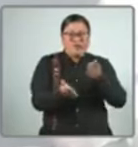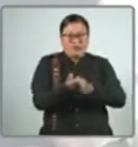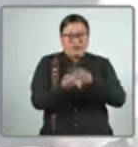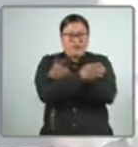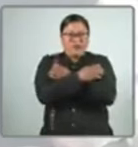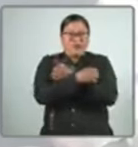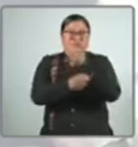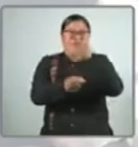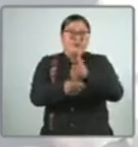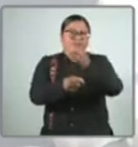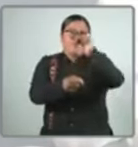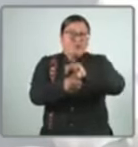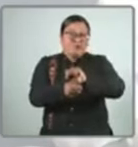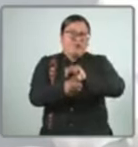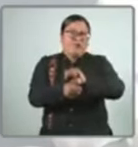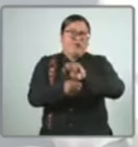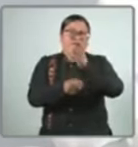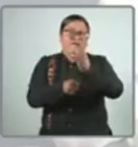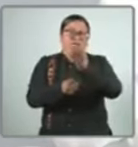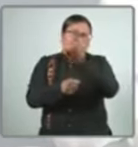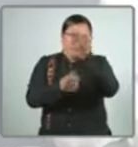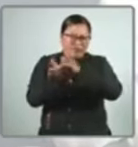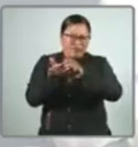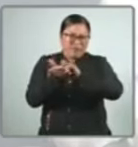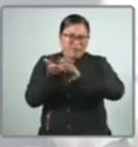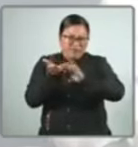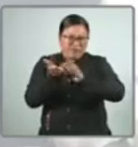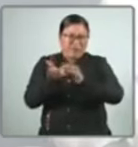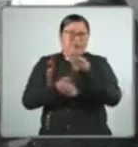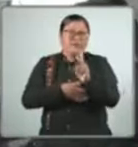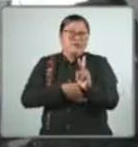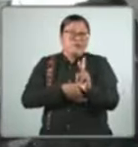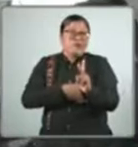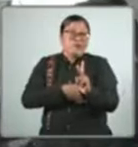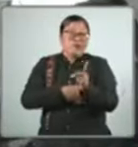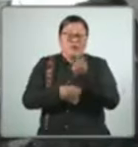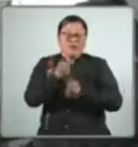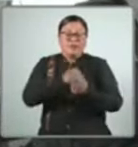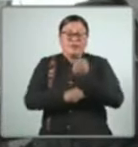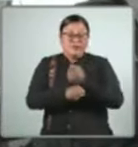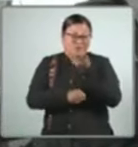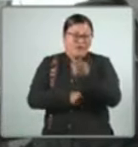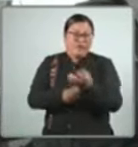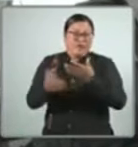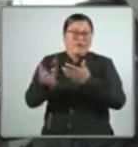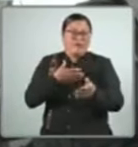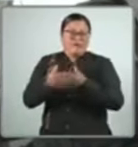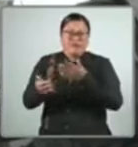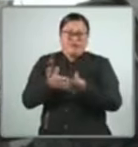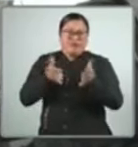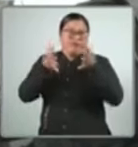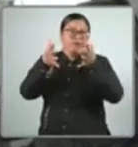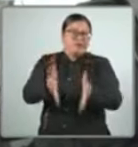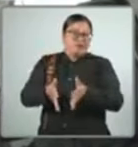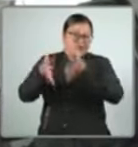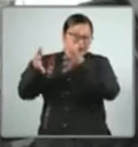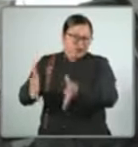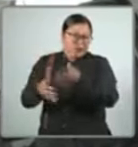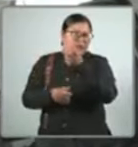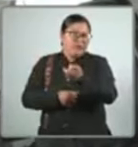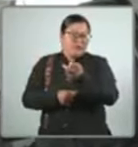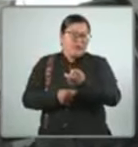con primaria, secundaria y analfabetismo. Eso es, pero te digo, basado en ese modelo, ¿no?, que muchos de nosotros consideramos que no